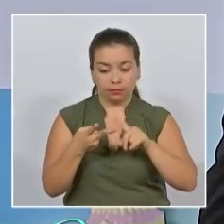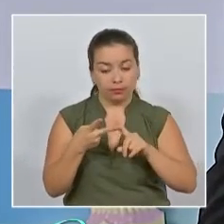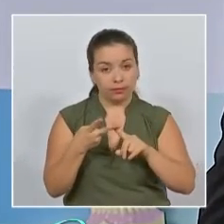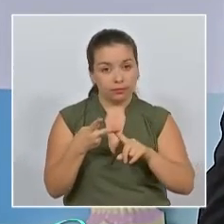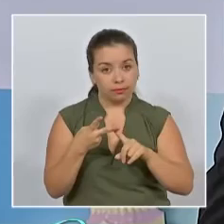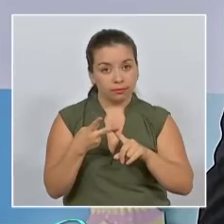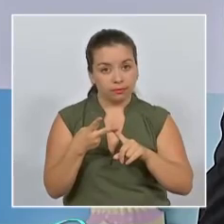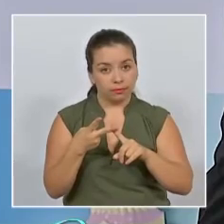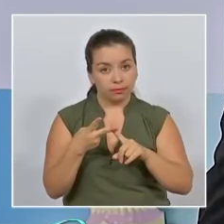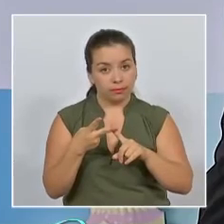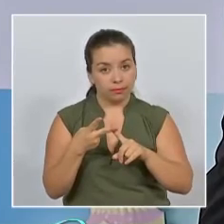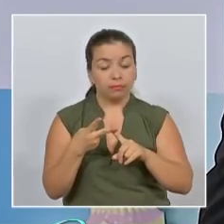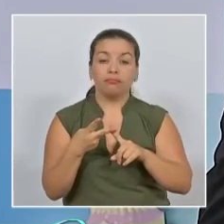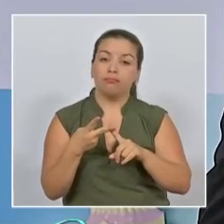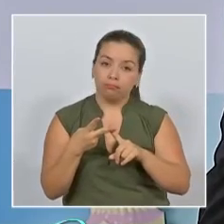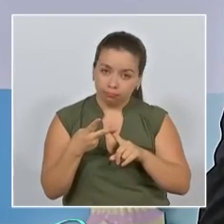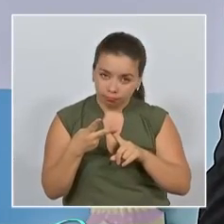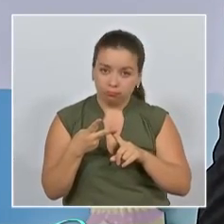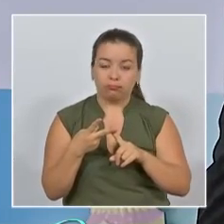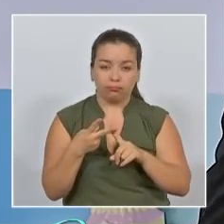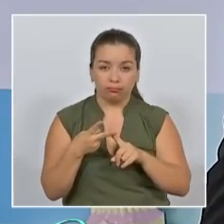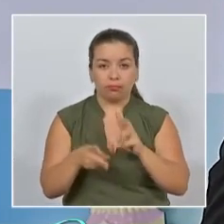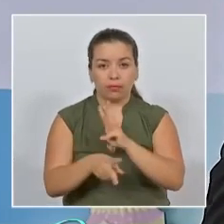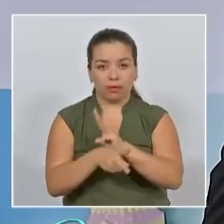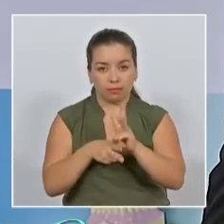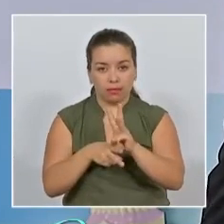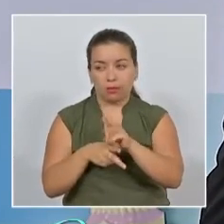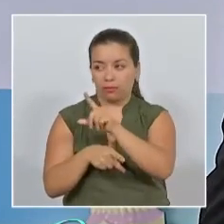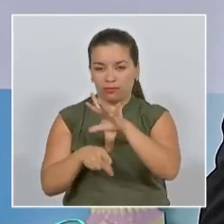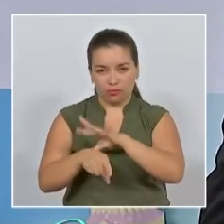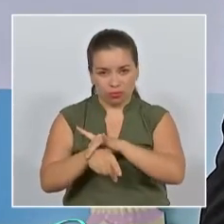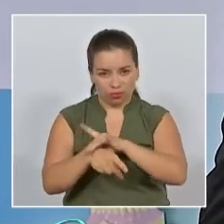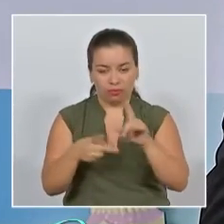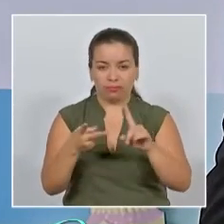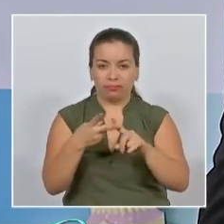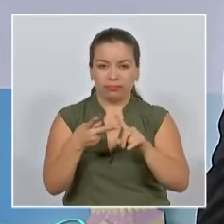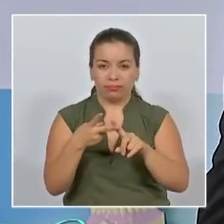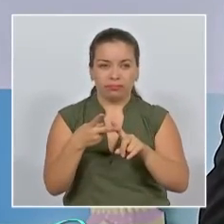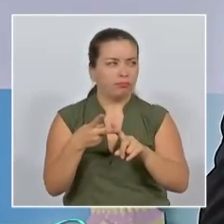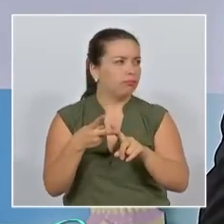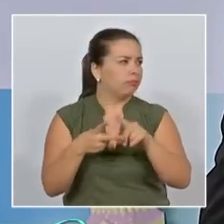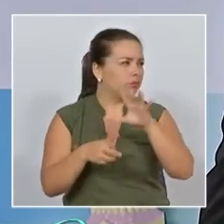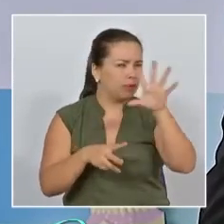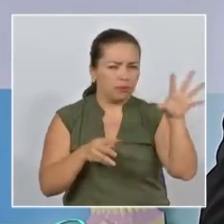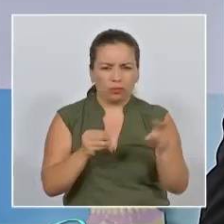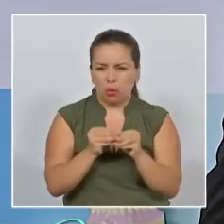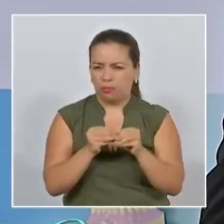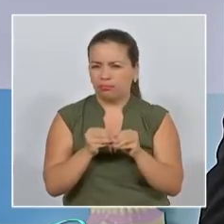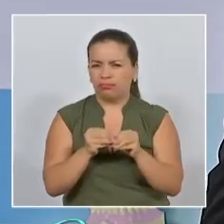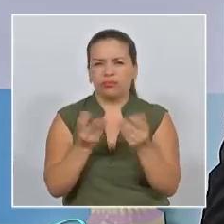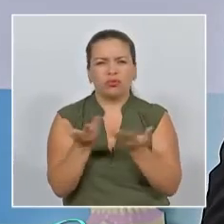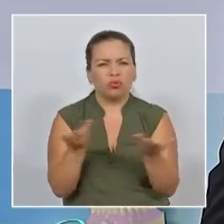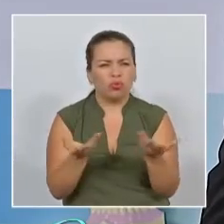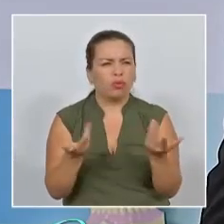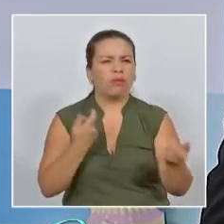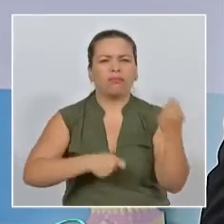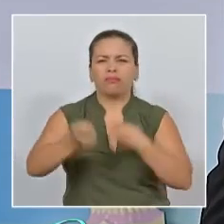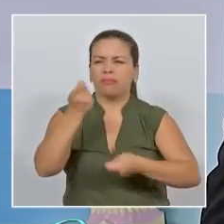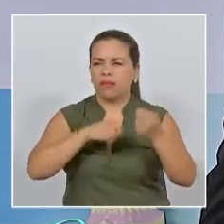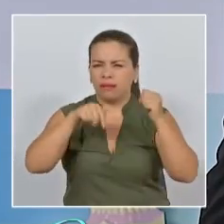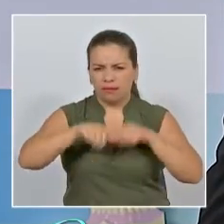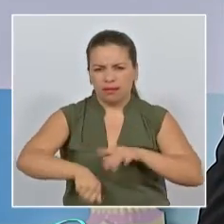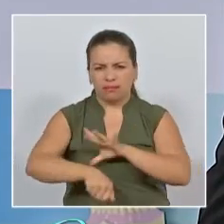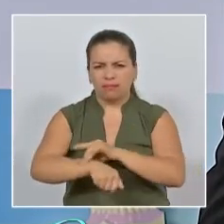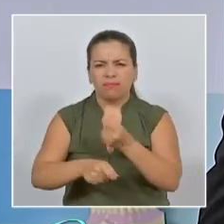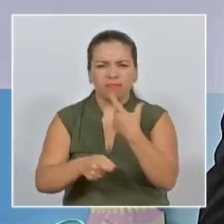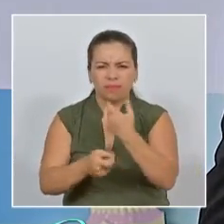Rojas. Está también la página www.doctorrojas.net, donde están todos los distribuidores en Colombia de los medicamentos Dr.